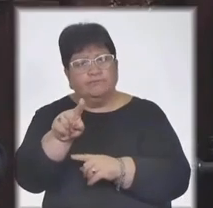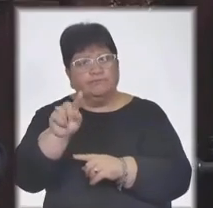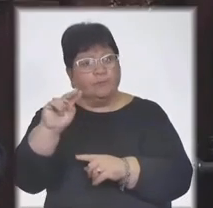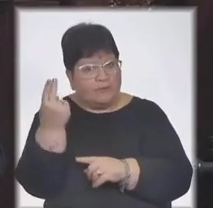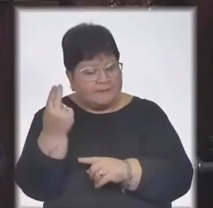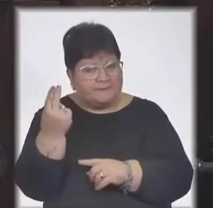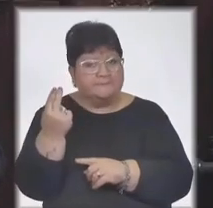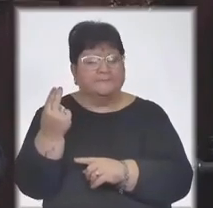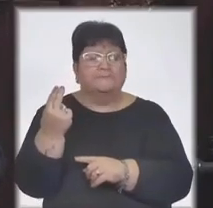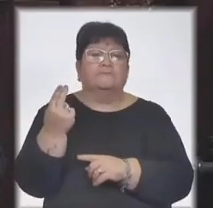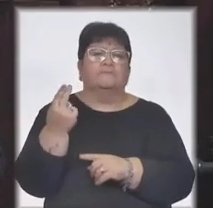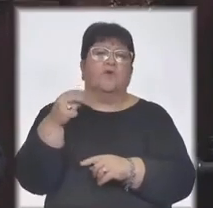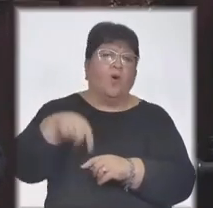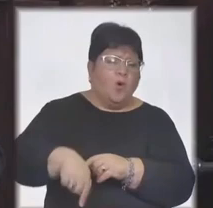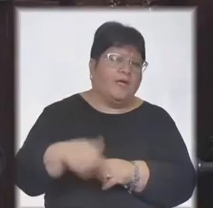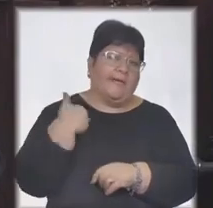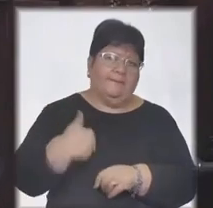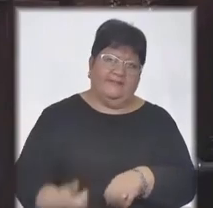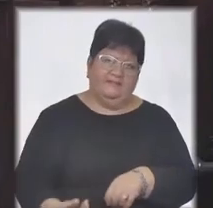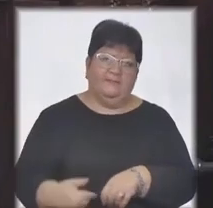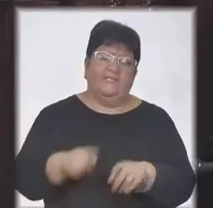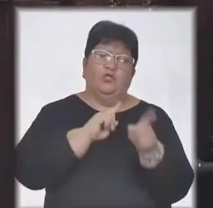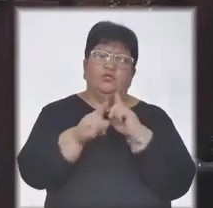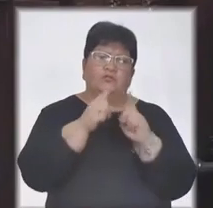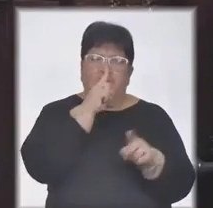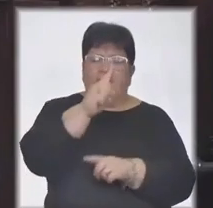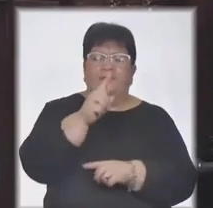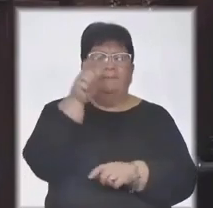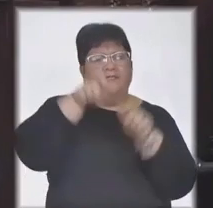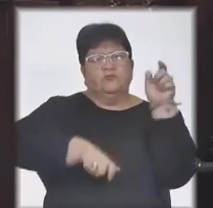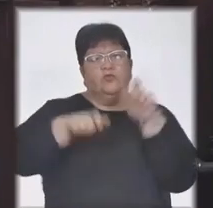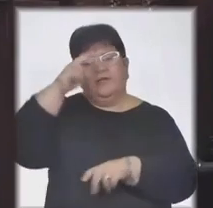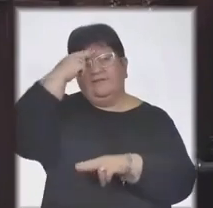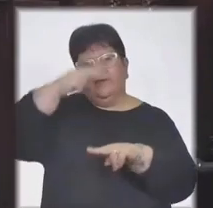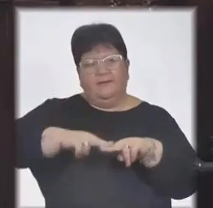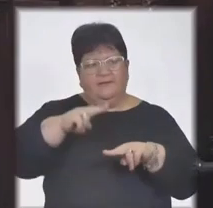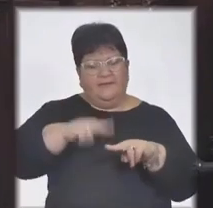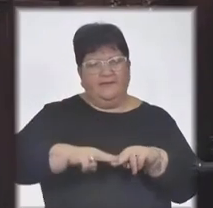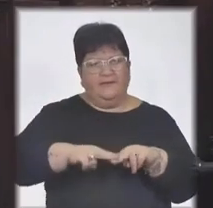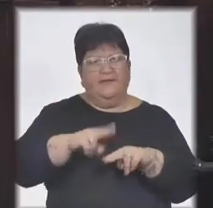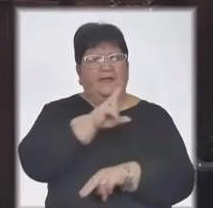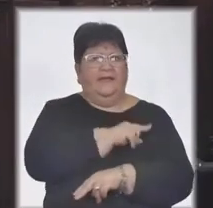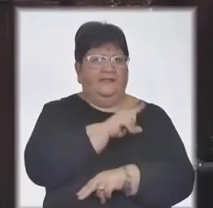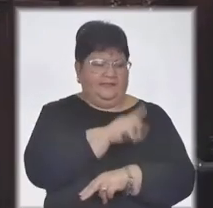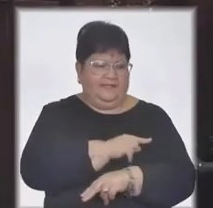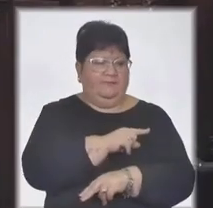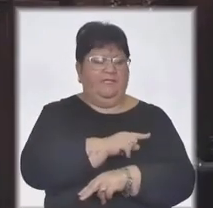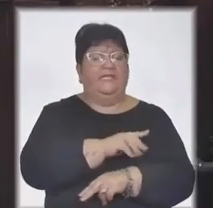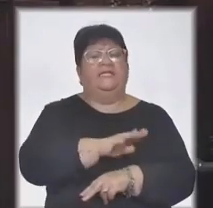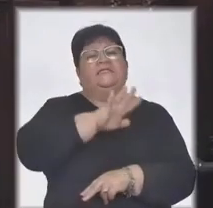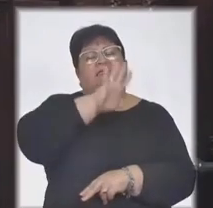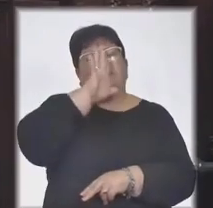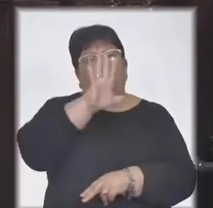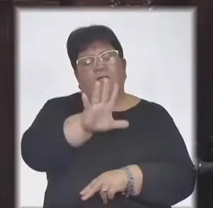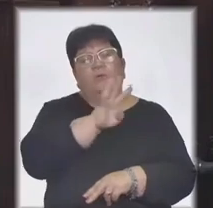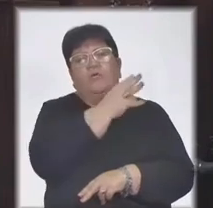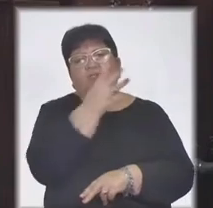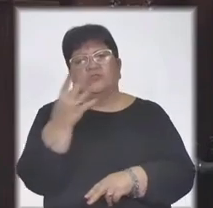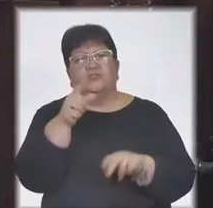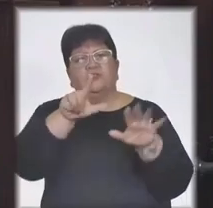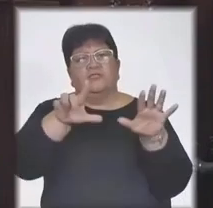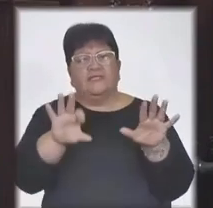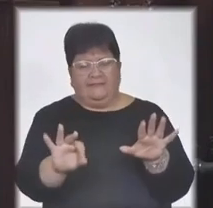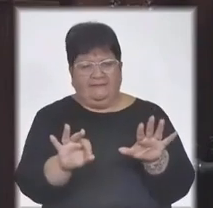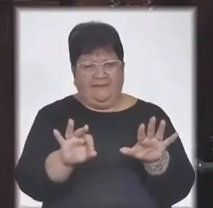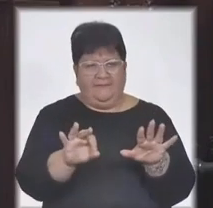Hoy desgraciadamente tenemos 11.000 personas cursando la enfermedad. En diciembre eran 5.470 al 31